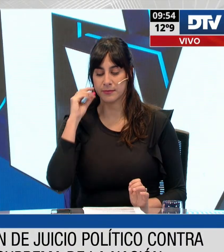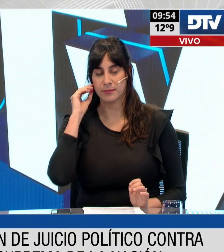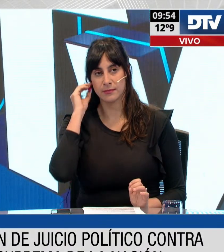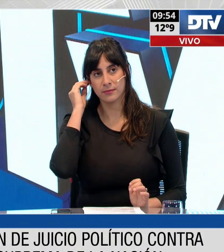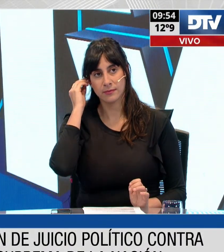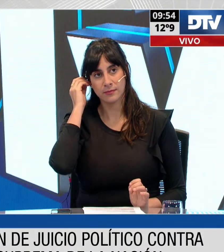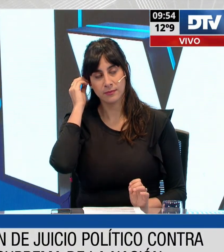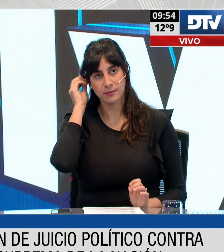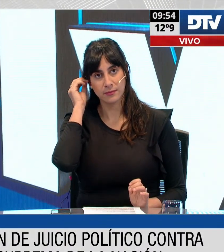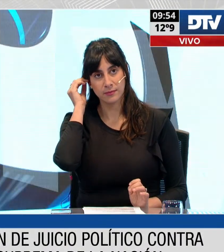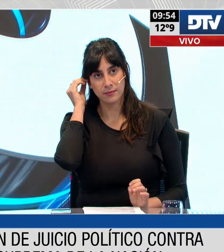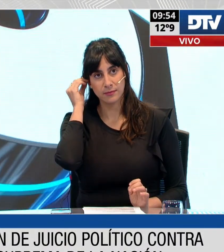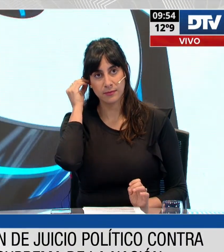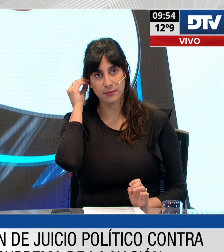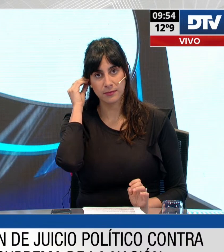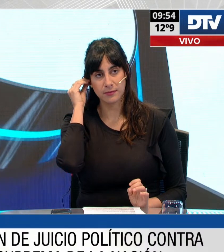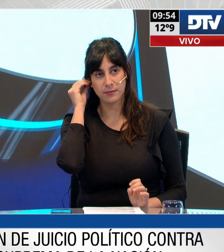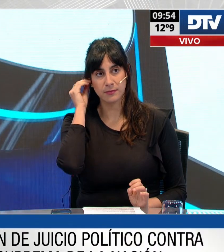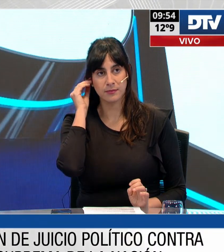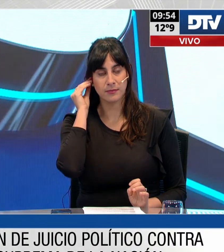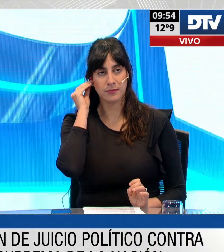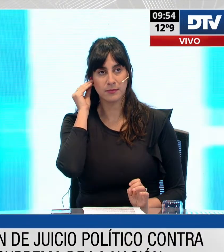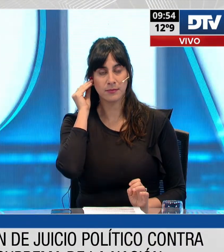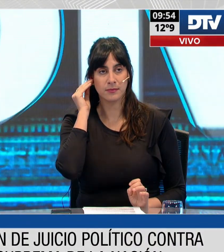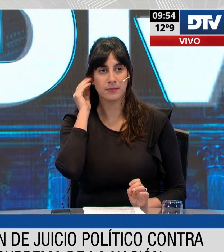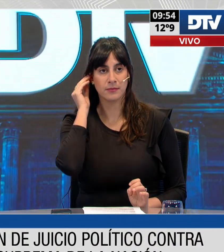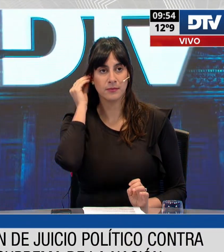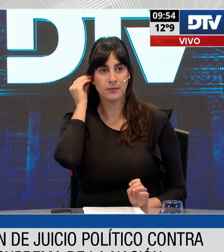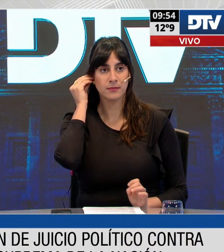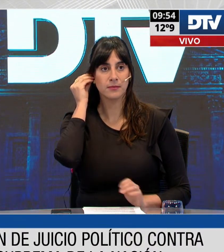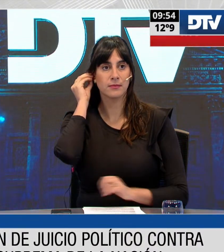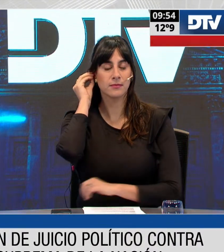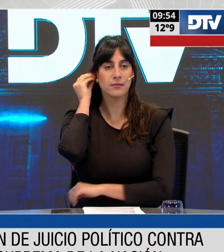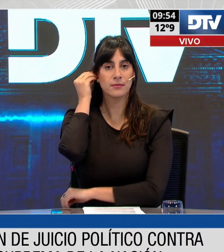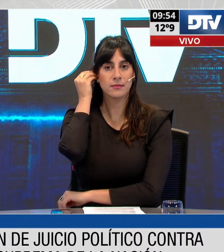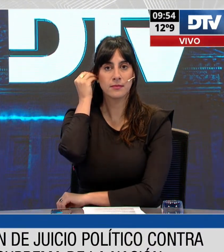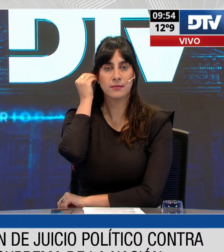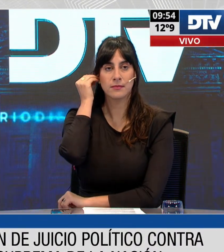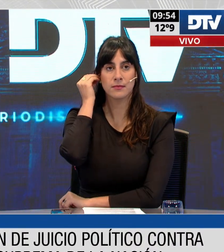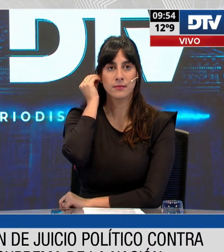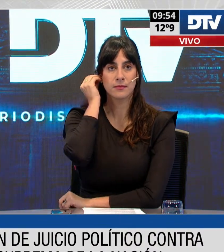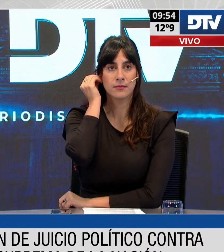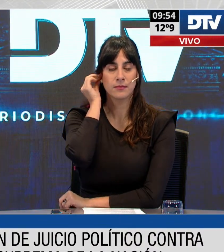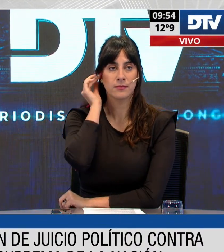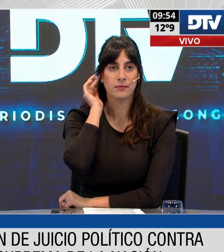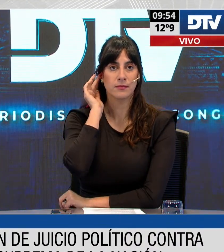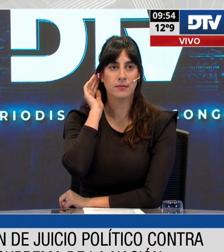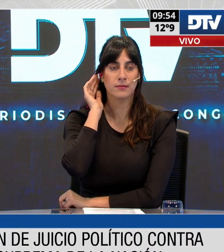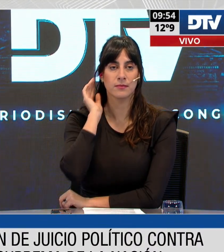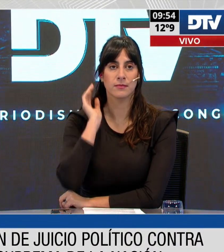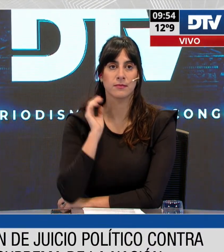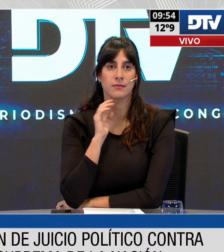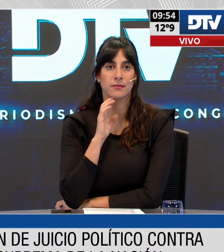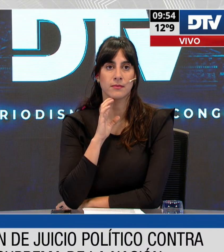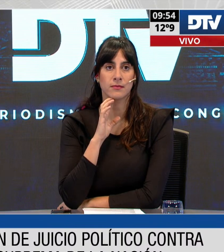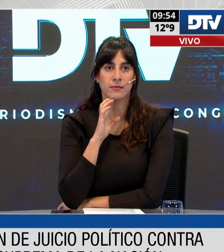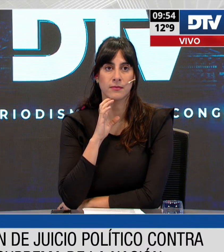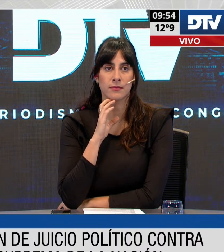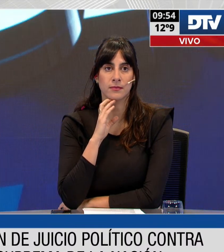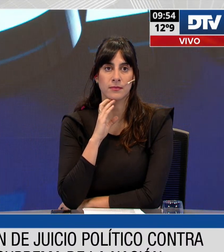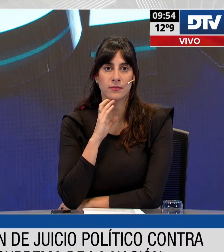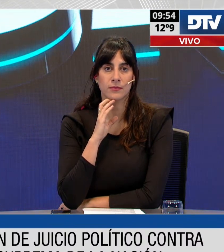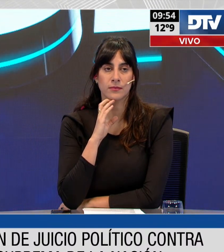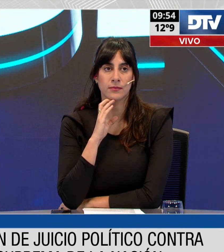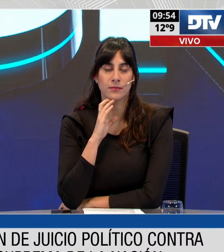suelta a el tema de la coparticipación, un tema que ya se pone en análisis a partir de esta reunión con el